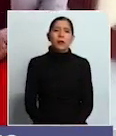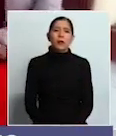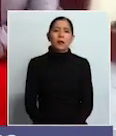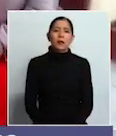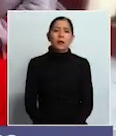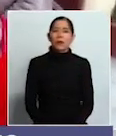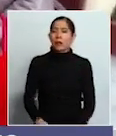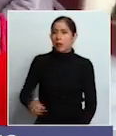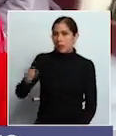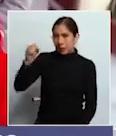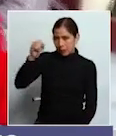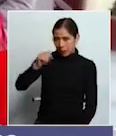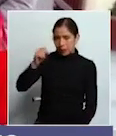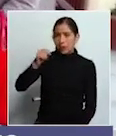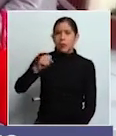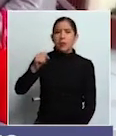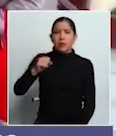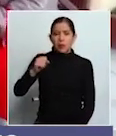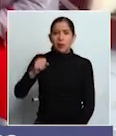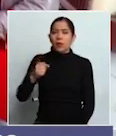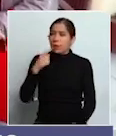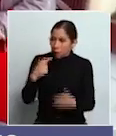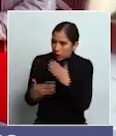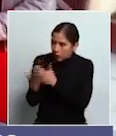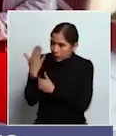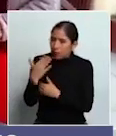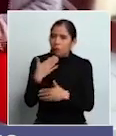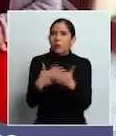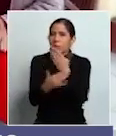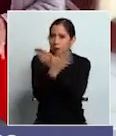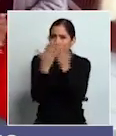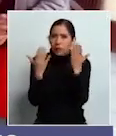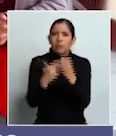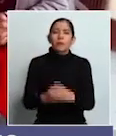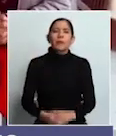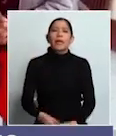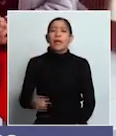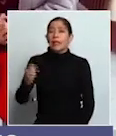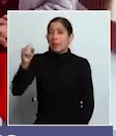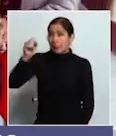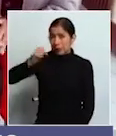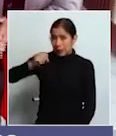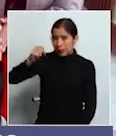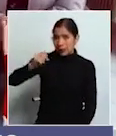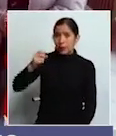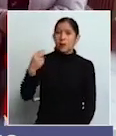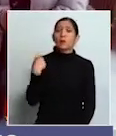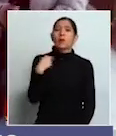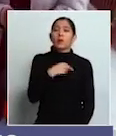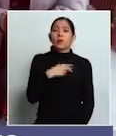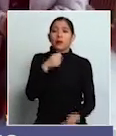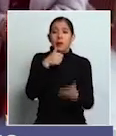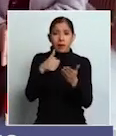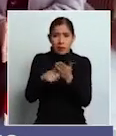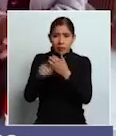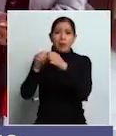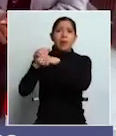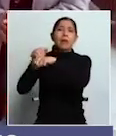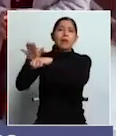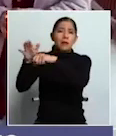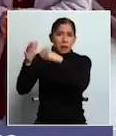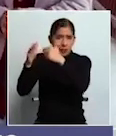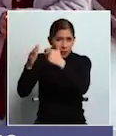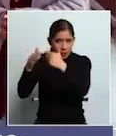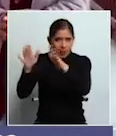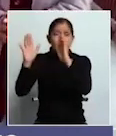Sí, ya, buenos días, señorita, buenos días a la audiencia. Sí, ya hemos enviado, ya hemos,